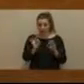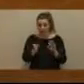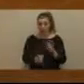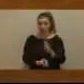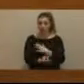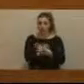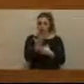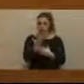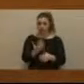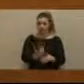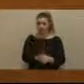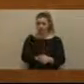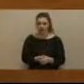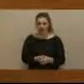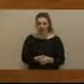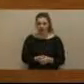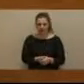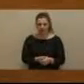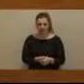luz en